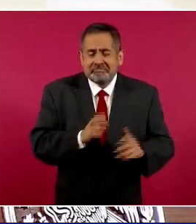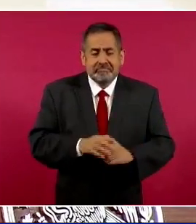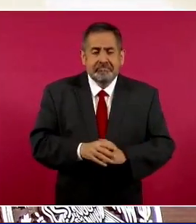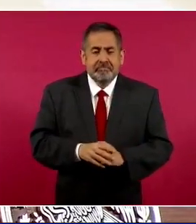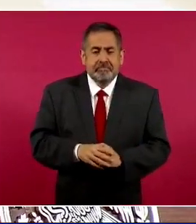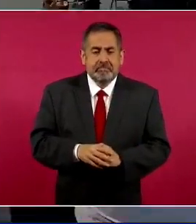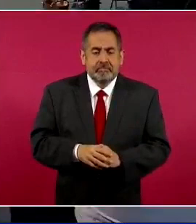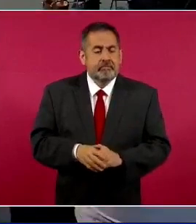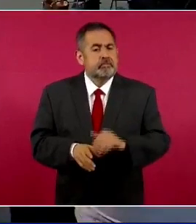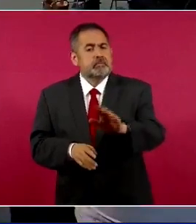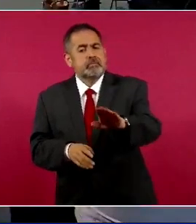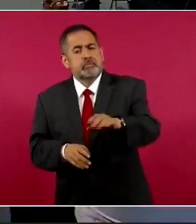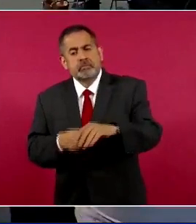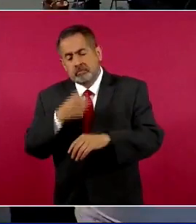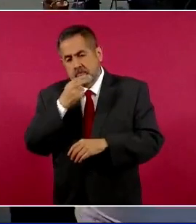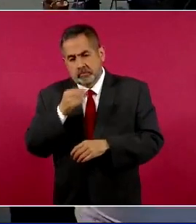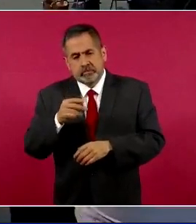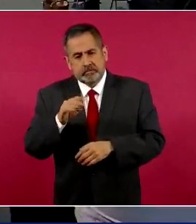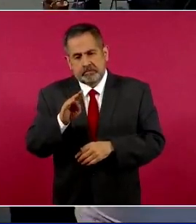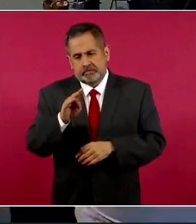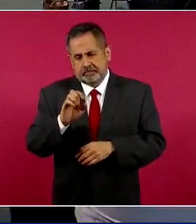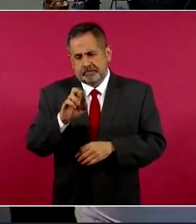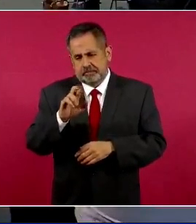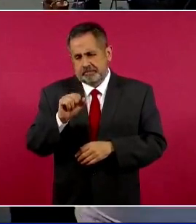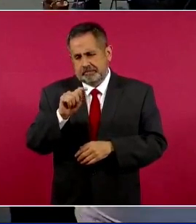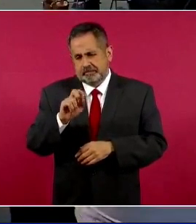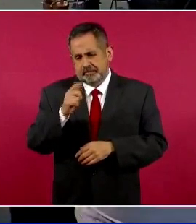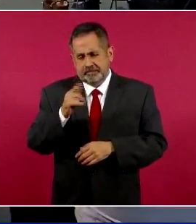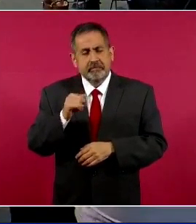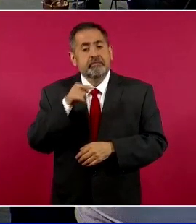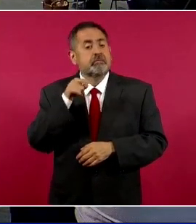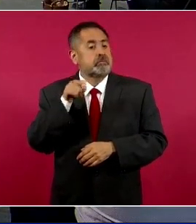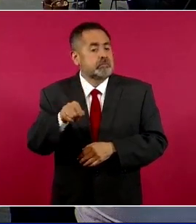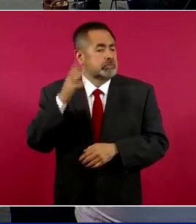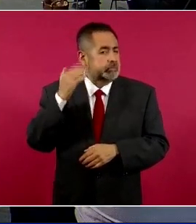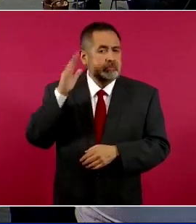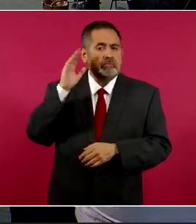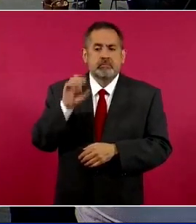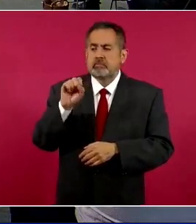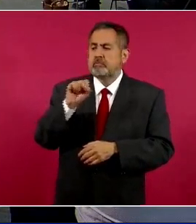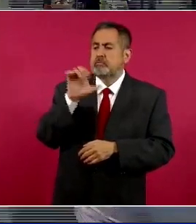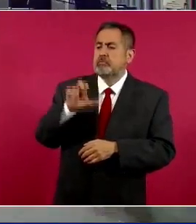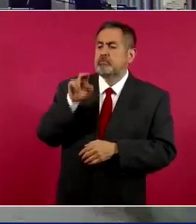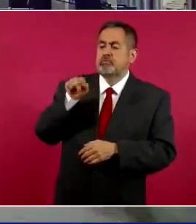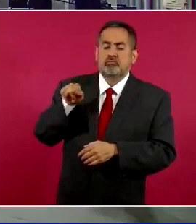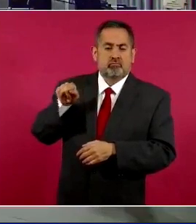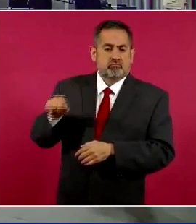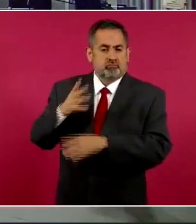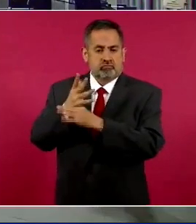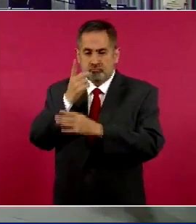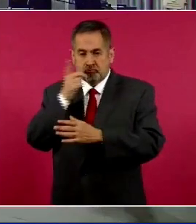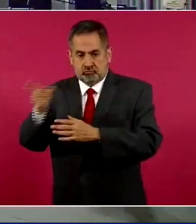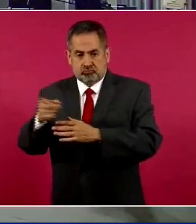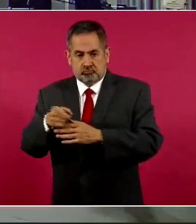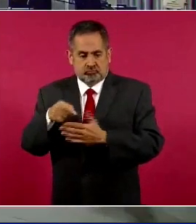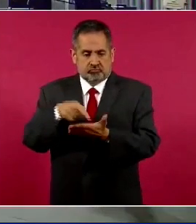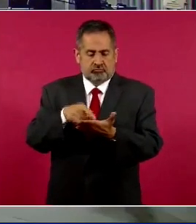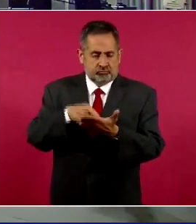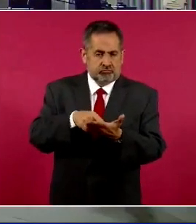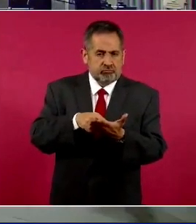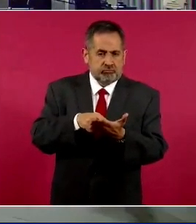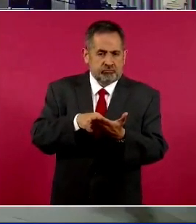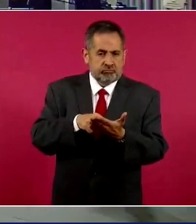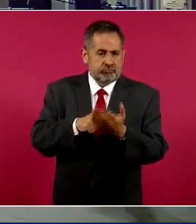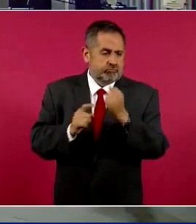De hecho, Verástegui fue esta persona que cuando en la Suprema Corte se declaró inconstitucional la criminalización